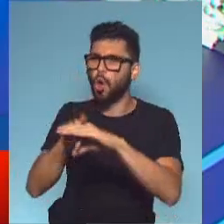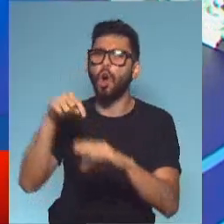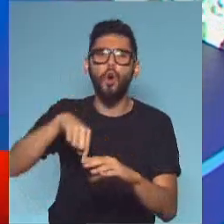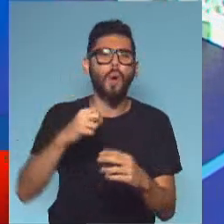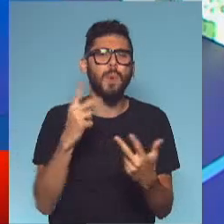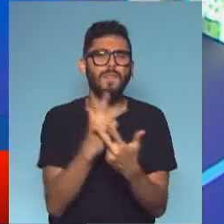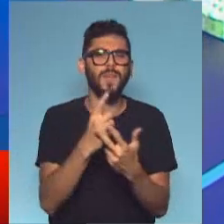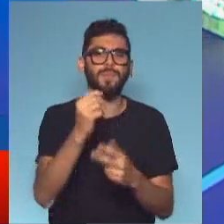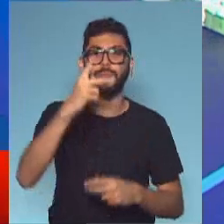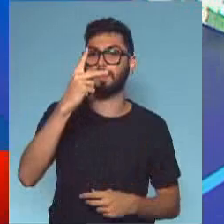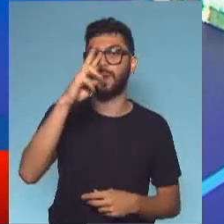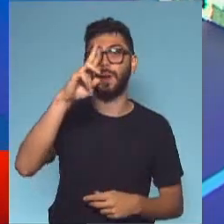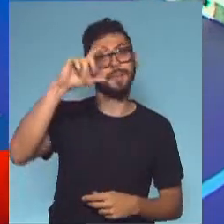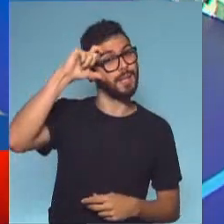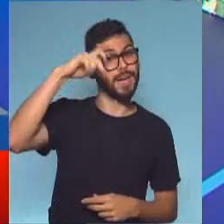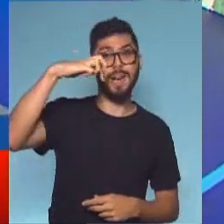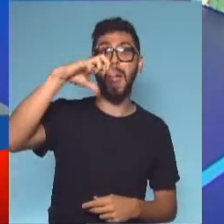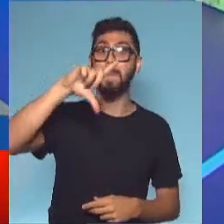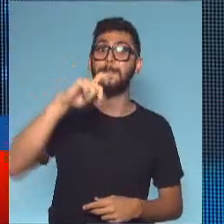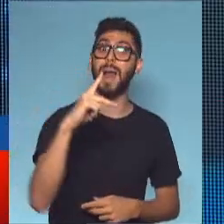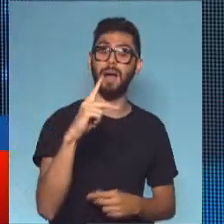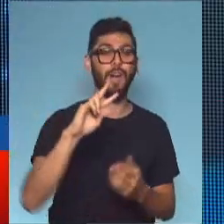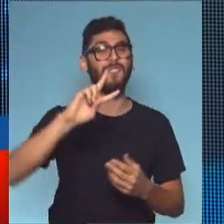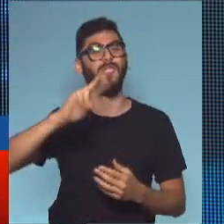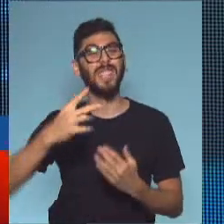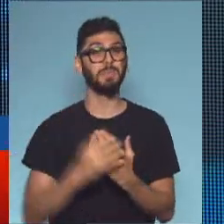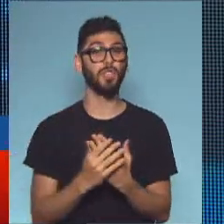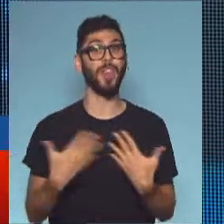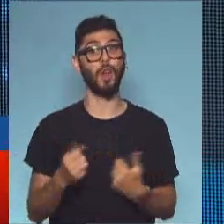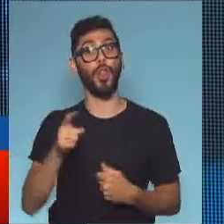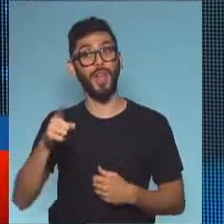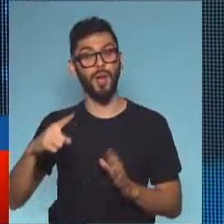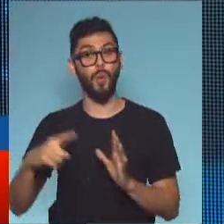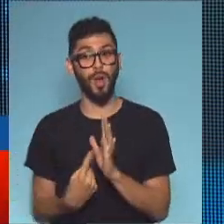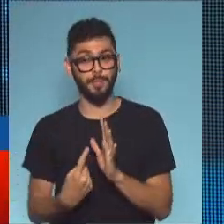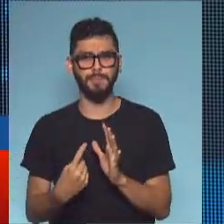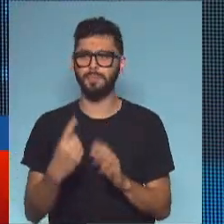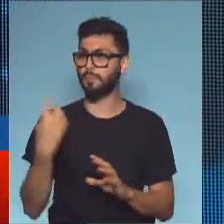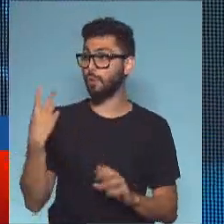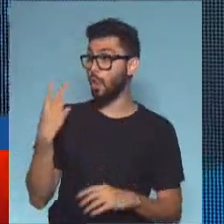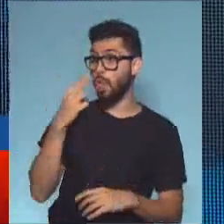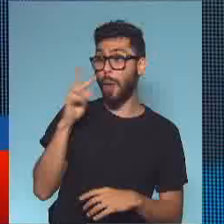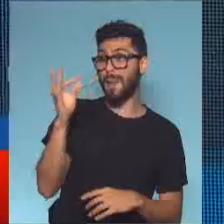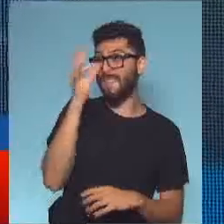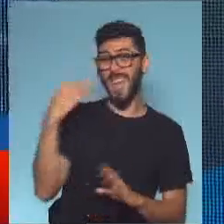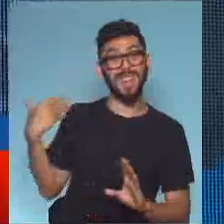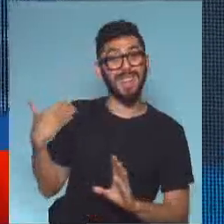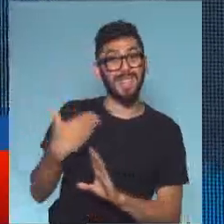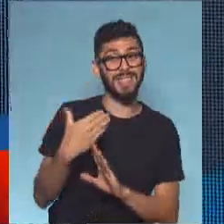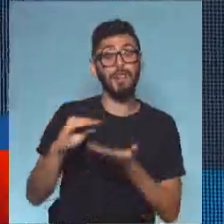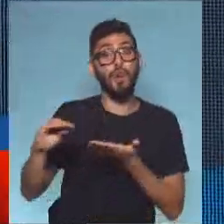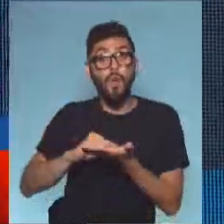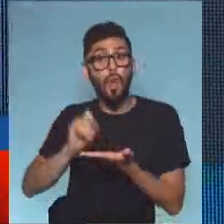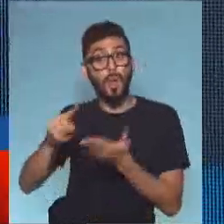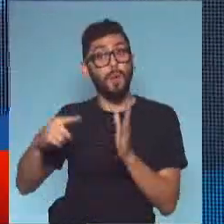hoy vamos a hablar con Nicolás Kreplak, viceministro de Salud de la provincia de Buenos Aires. Durante todo 2020, los funcionarios de la provincia de